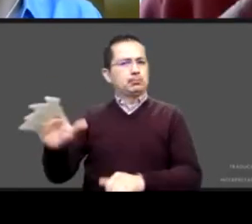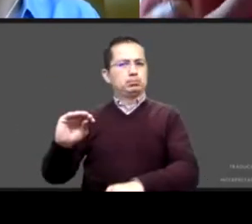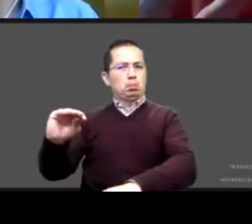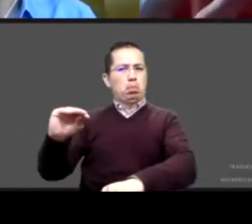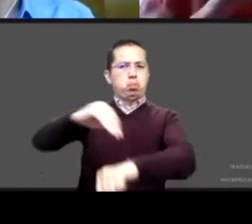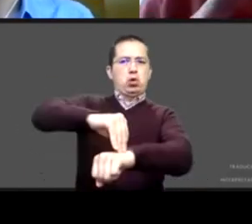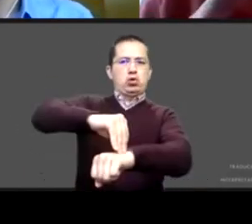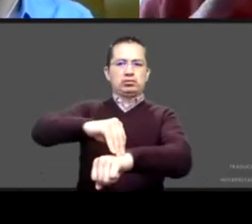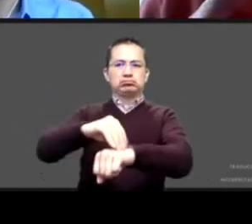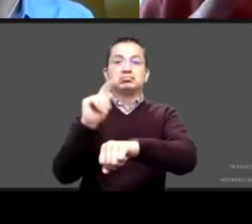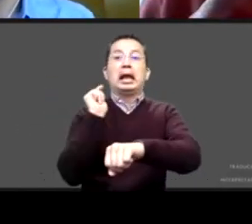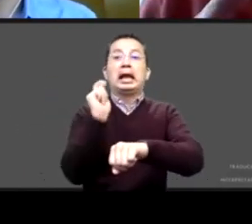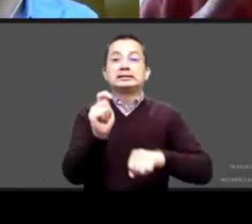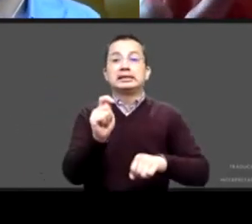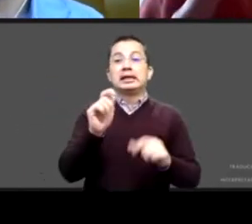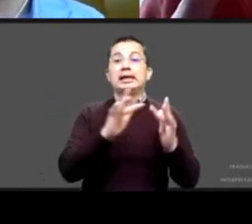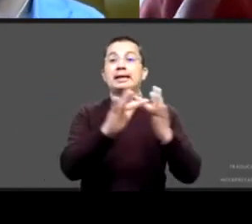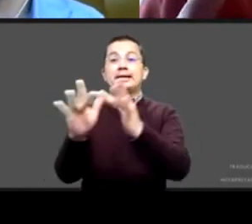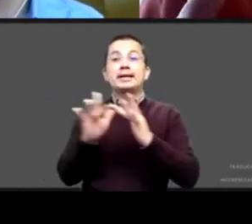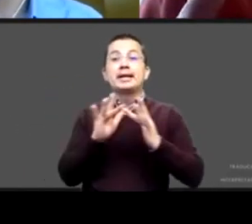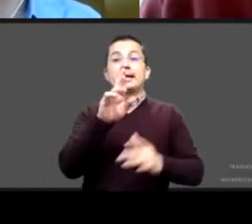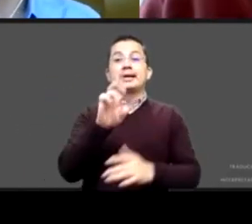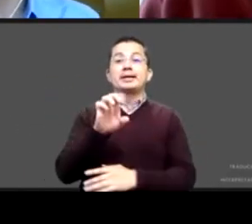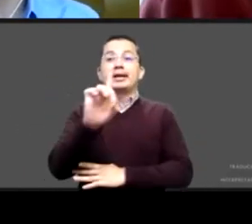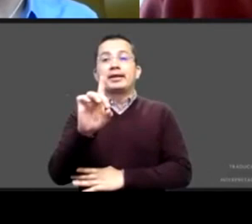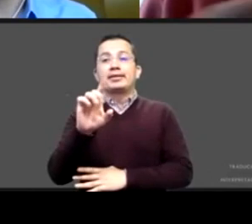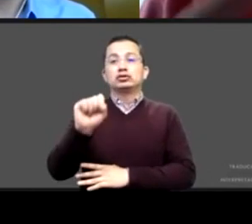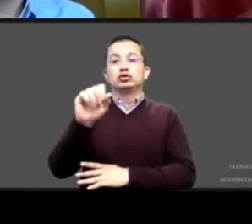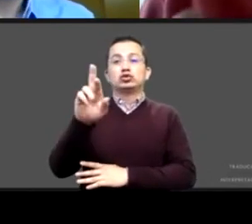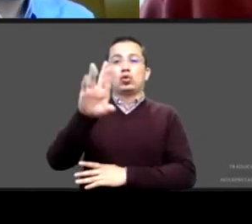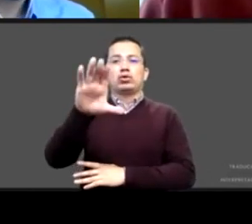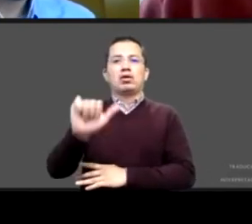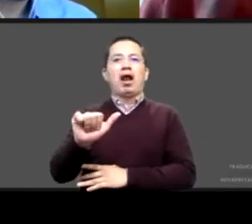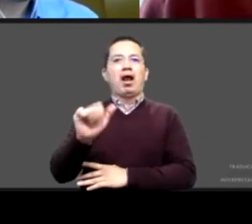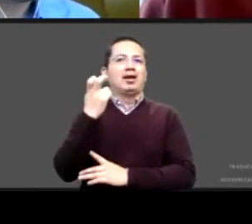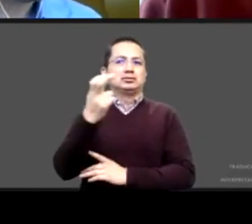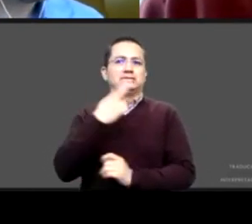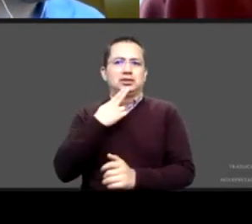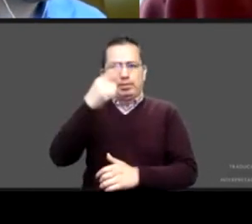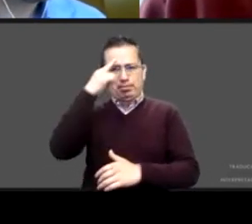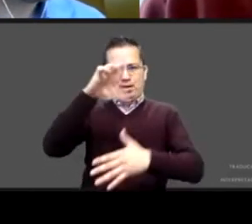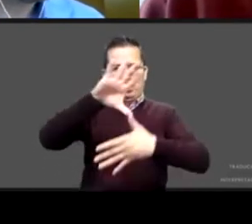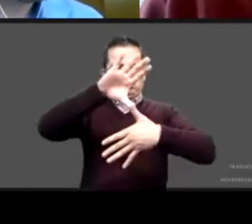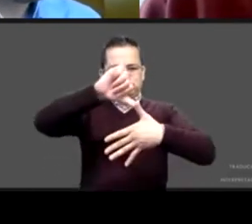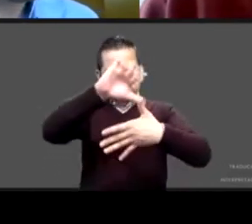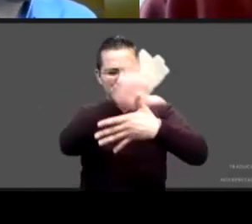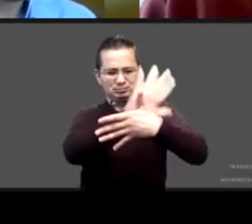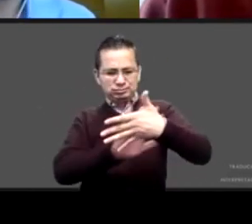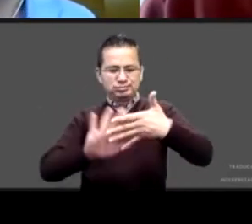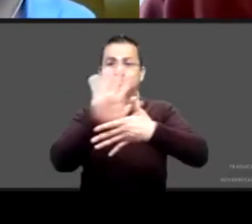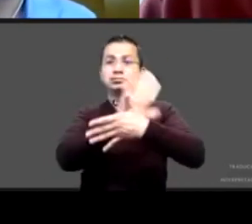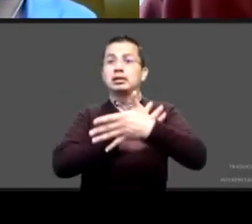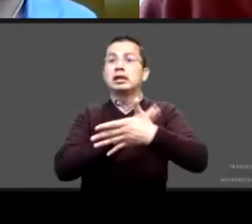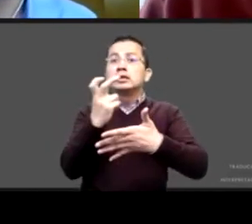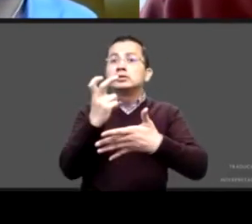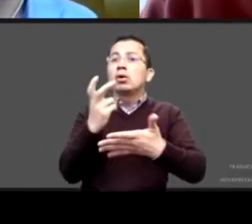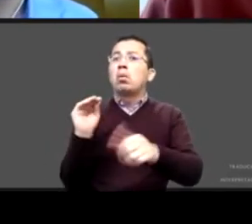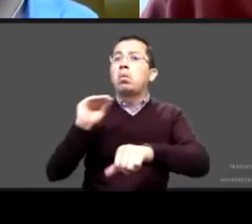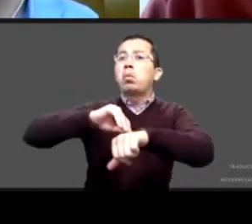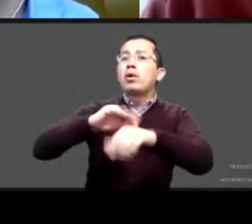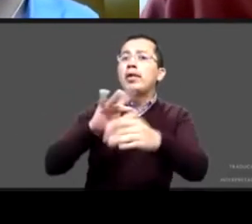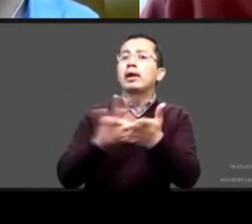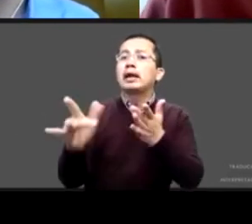de ejemplo de política pública regional que surge a pedido de los propios niños, niñas y adolescentes.